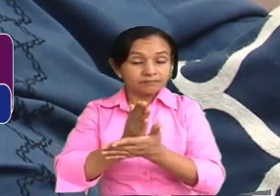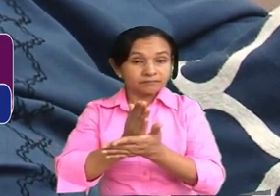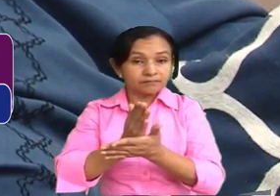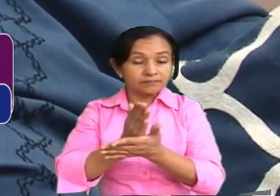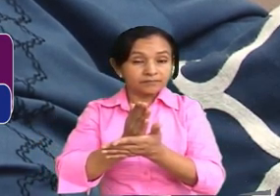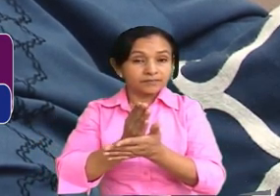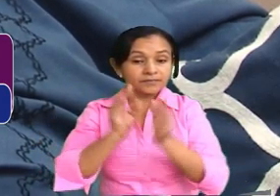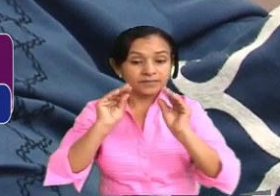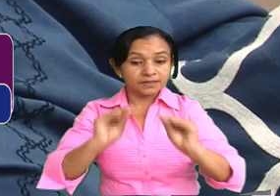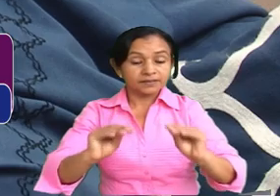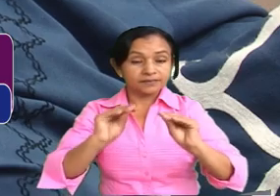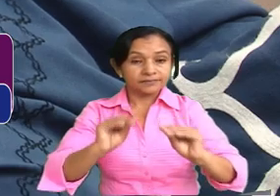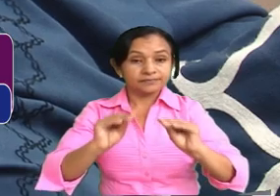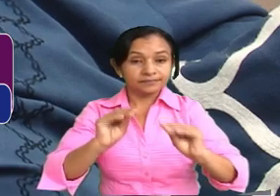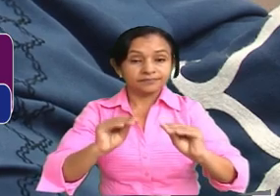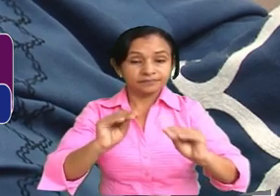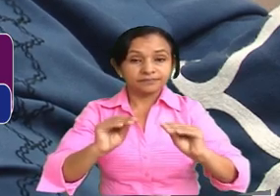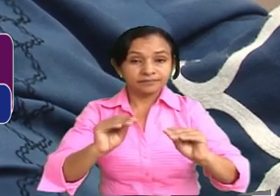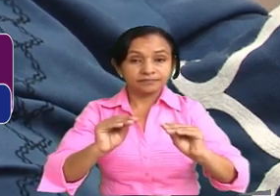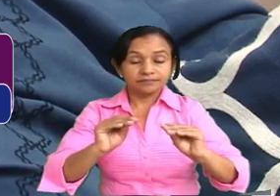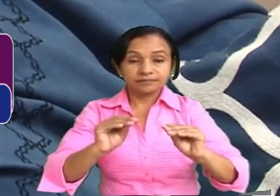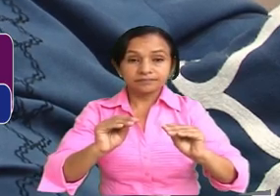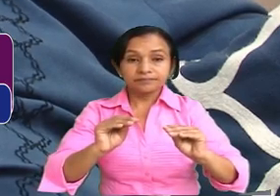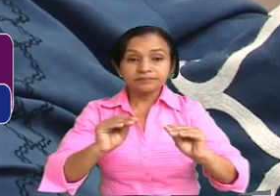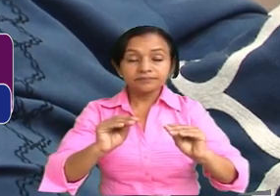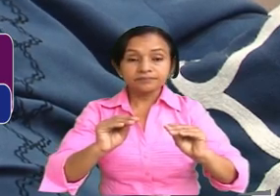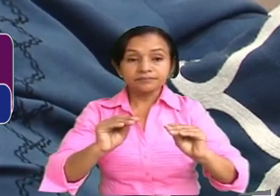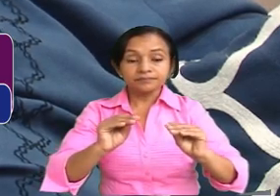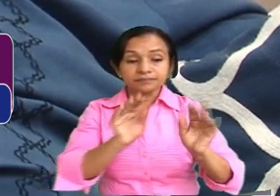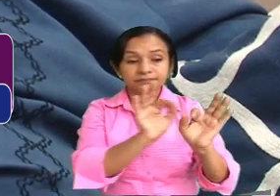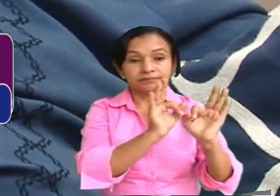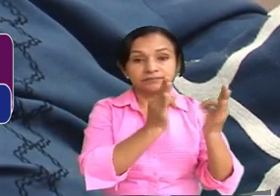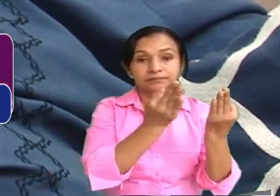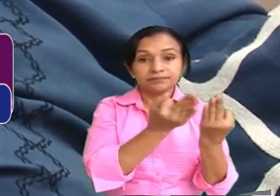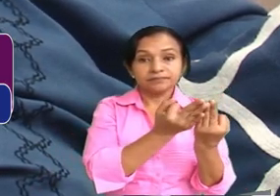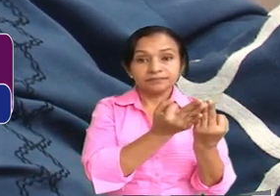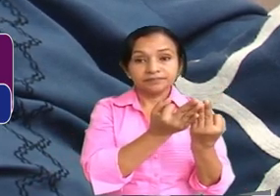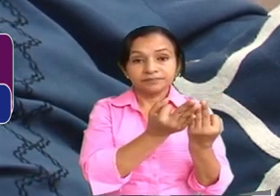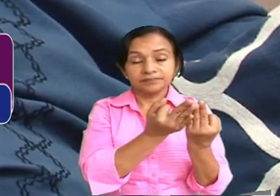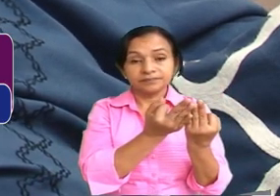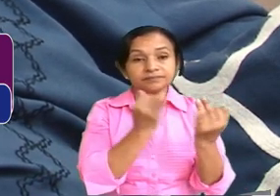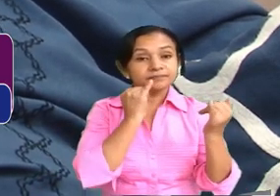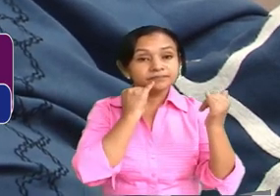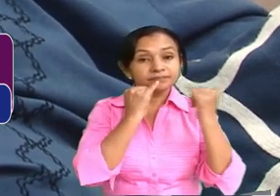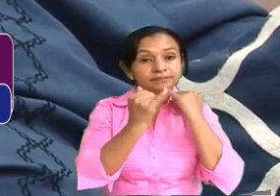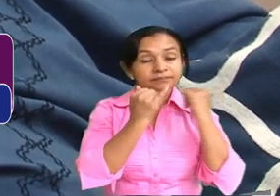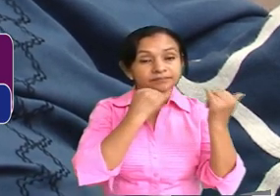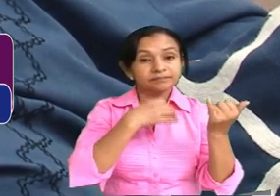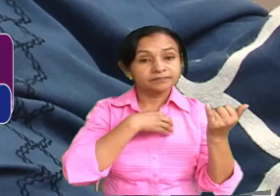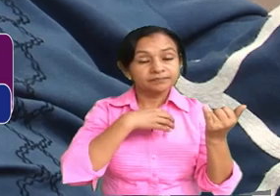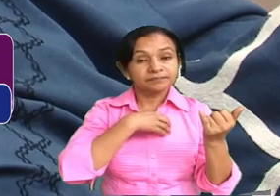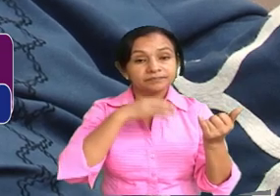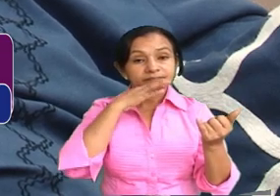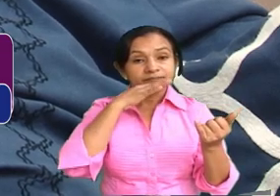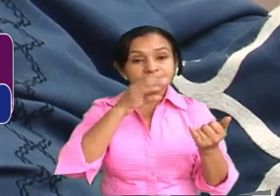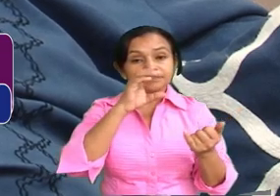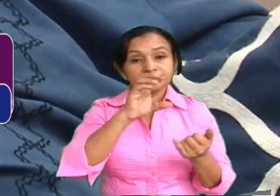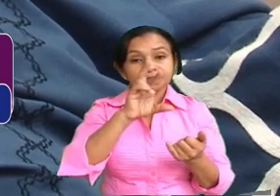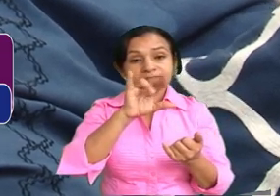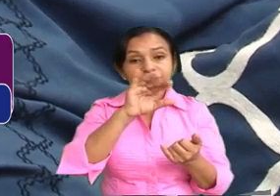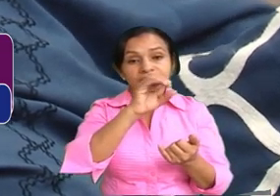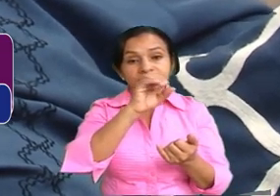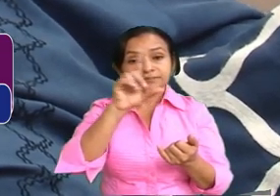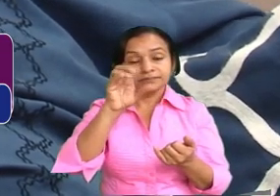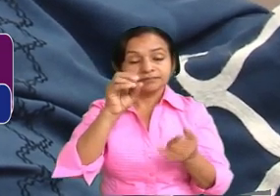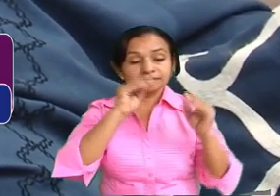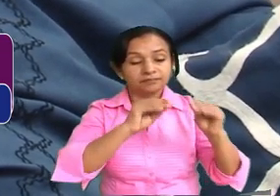enseñar a este niño que viene de una familia con una lengua de inglés criollo y le vas a enseñar